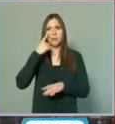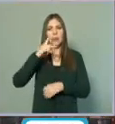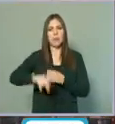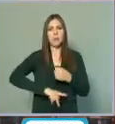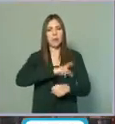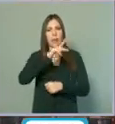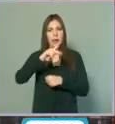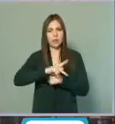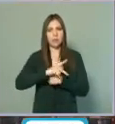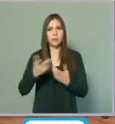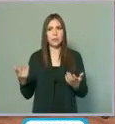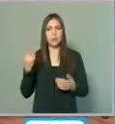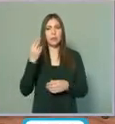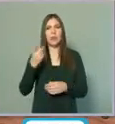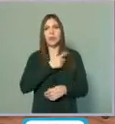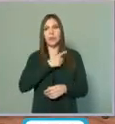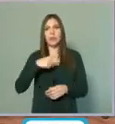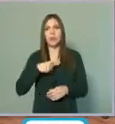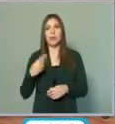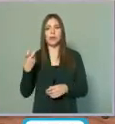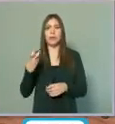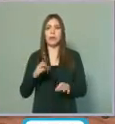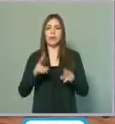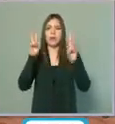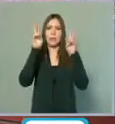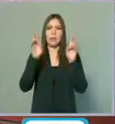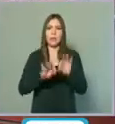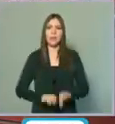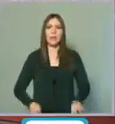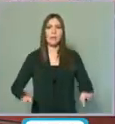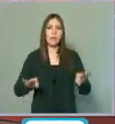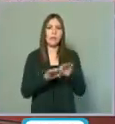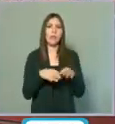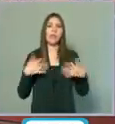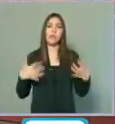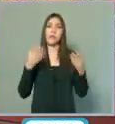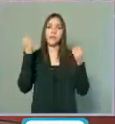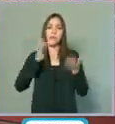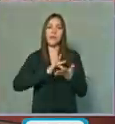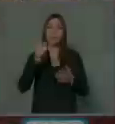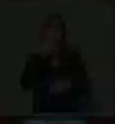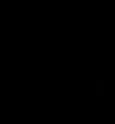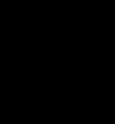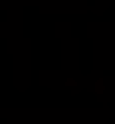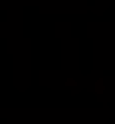regional. Y debemos de Así ponerlo es. en la mesa. La verdad es que sí es un tema bastante interesante. Muchísimas gracias, de Gracias verdad, a por ustedes. venir.